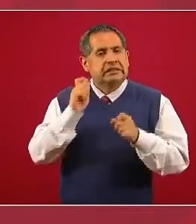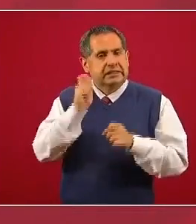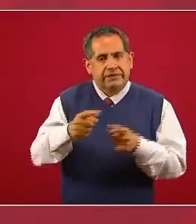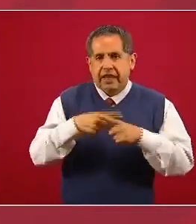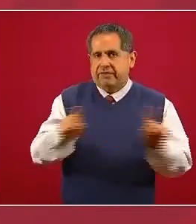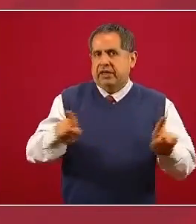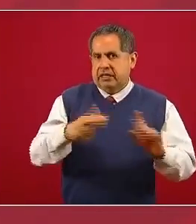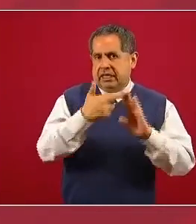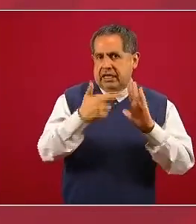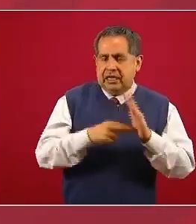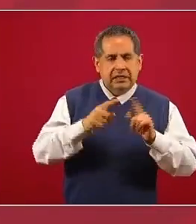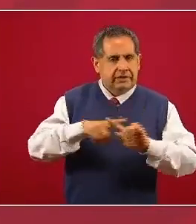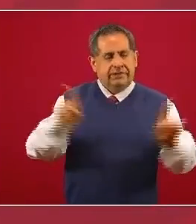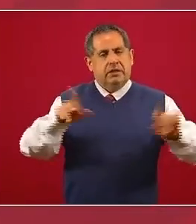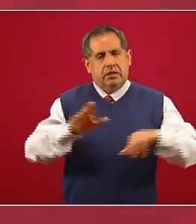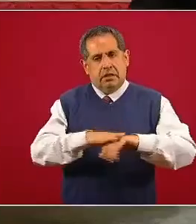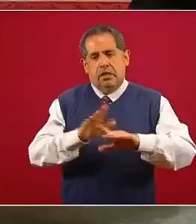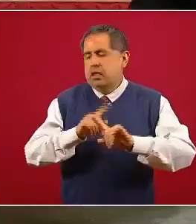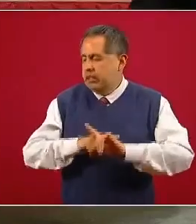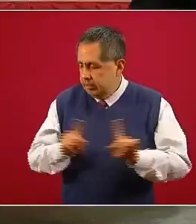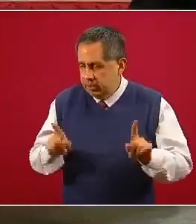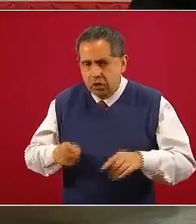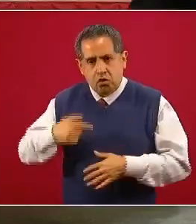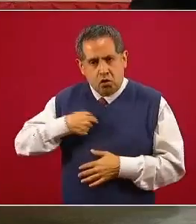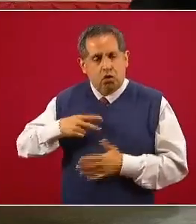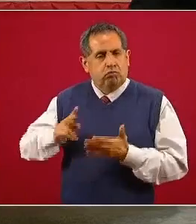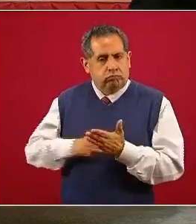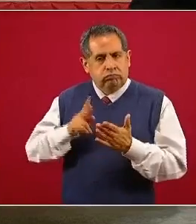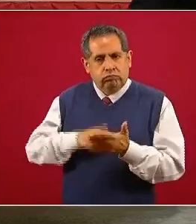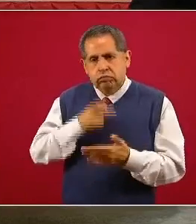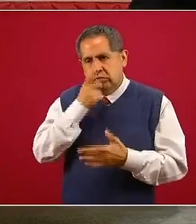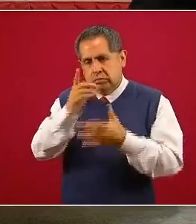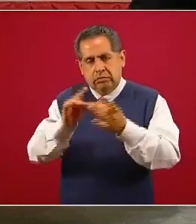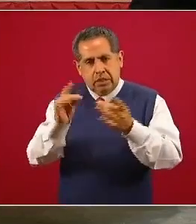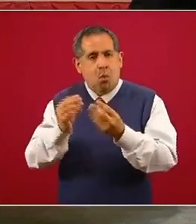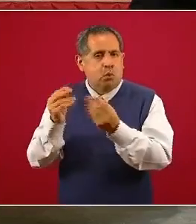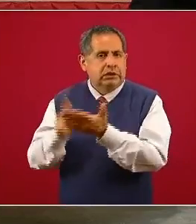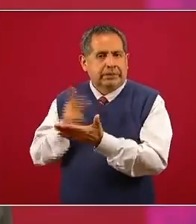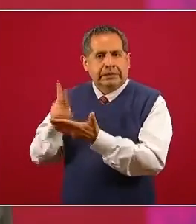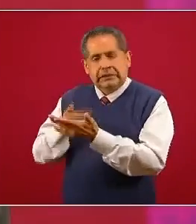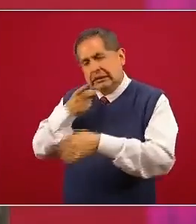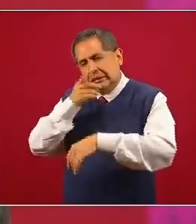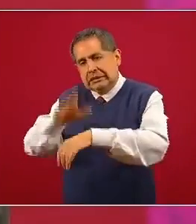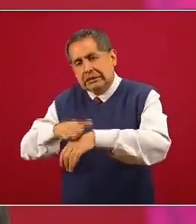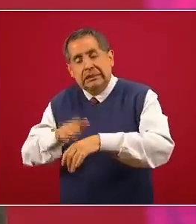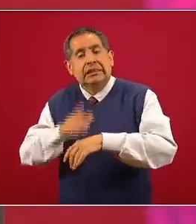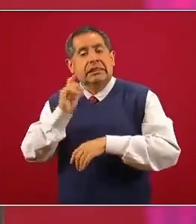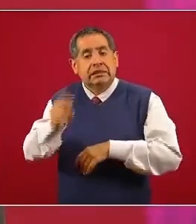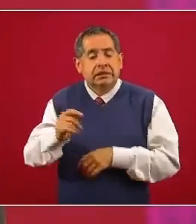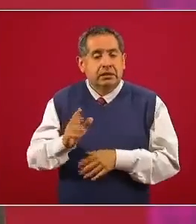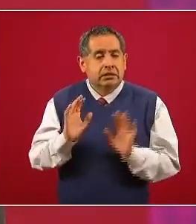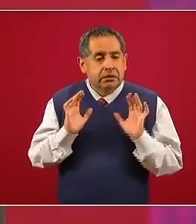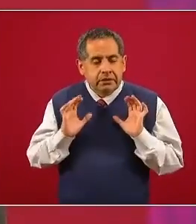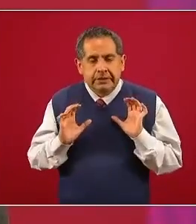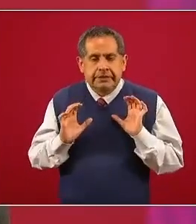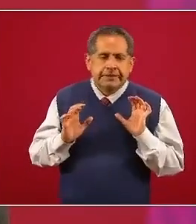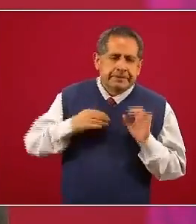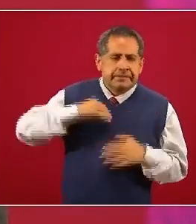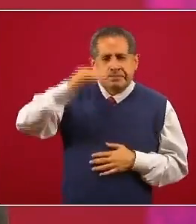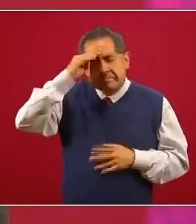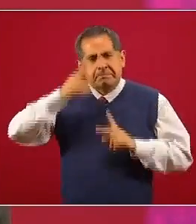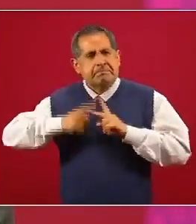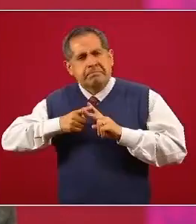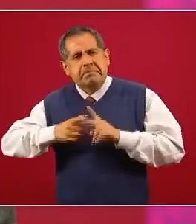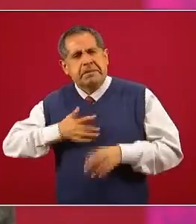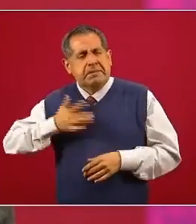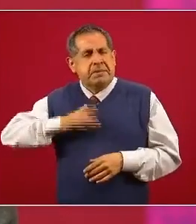Lo que existe, lo hemos dicho aquí, yo lo he dicho, lo hemos dicho muchas veces, es que existe una predicción razonable